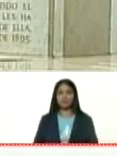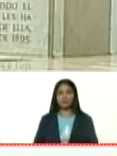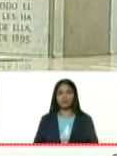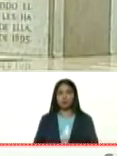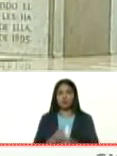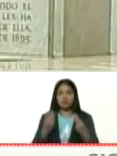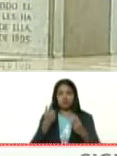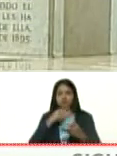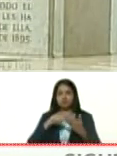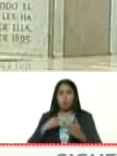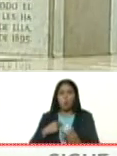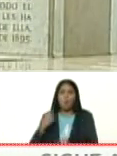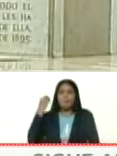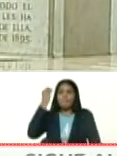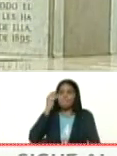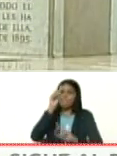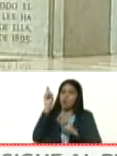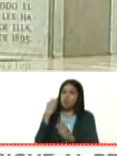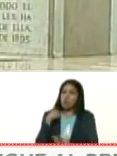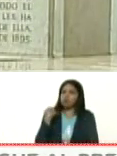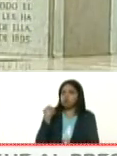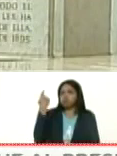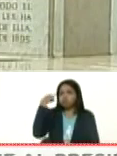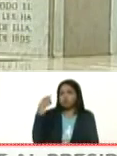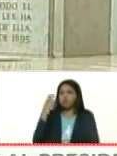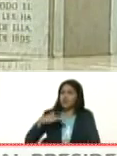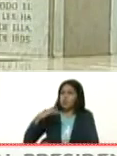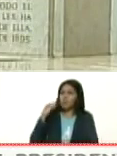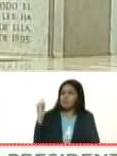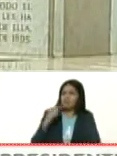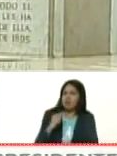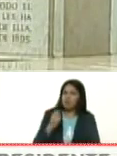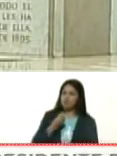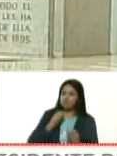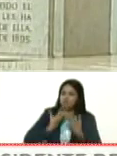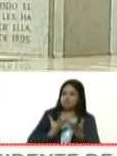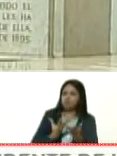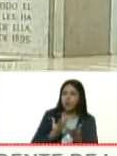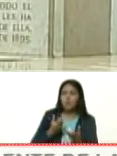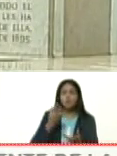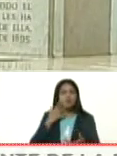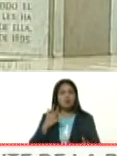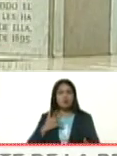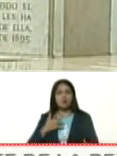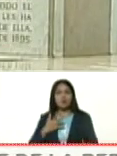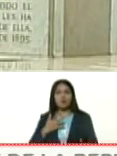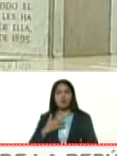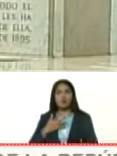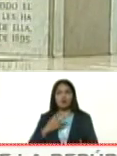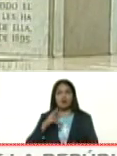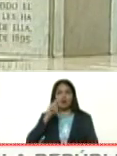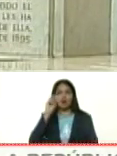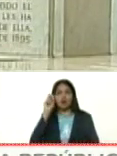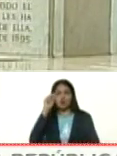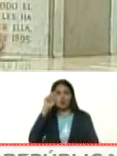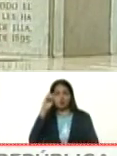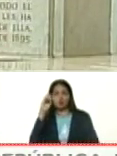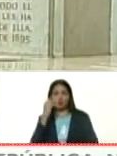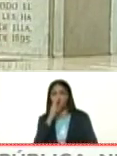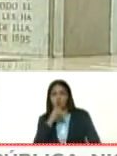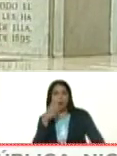Muchas veces nos preguntamos, ¿de dónde viene la expresión? Es que Rondón aún no ha